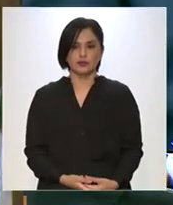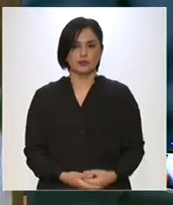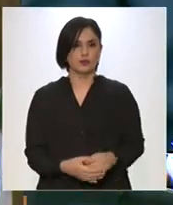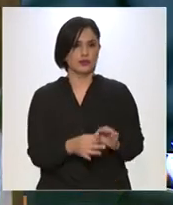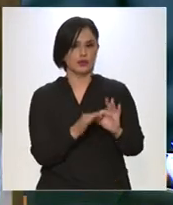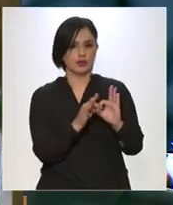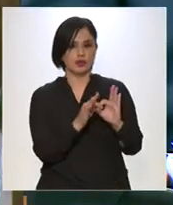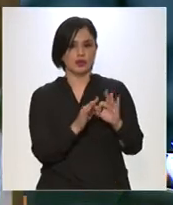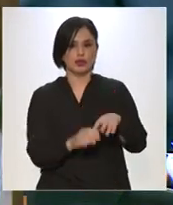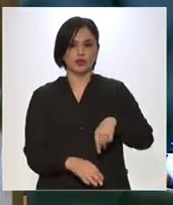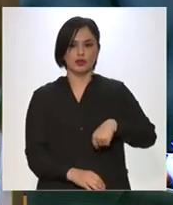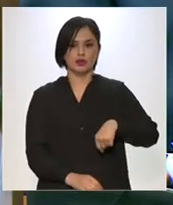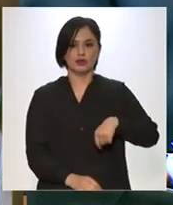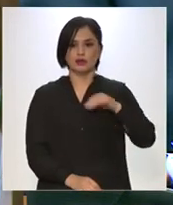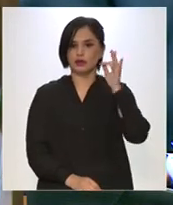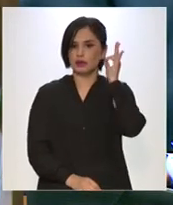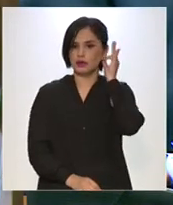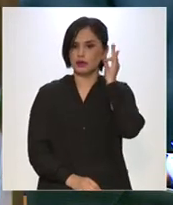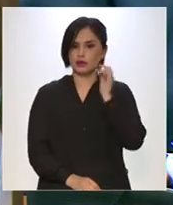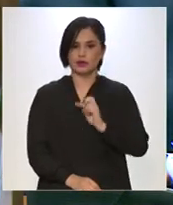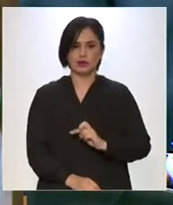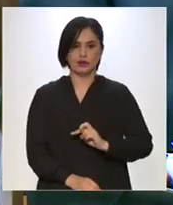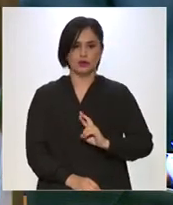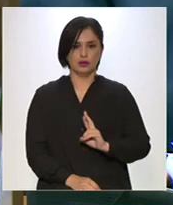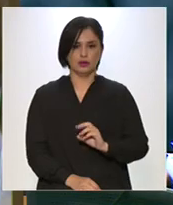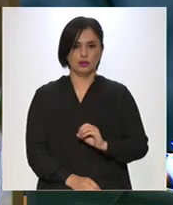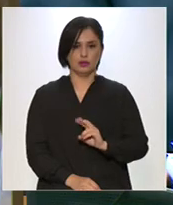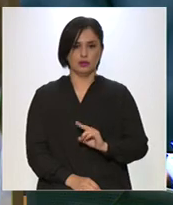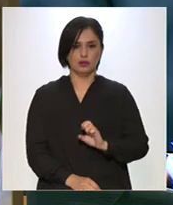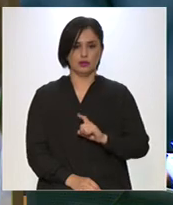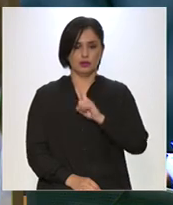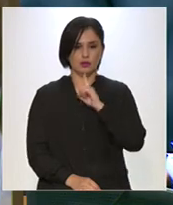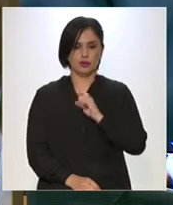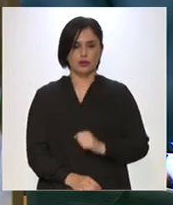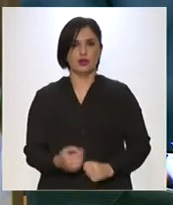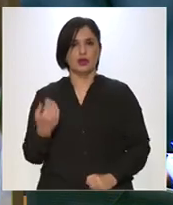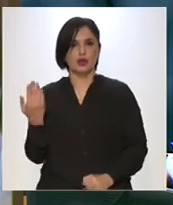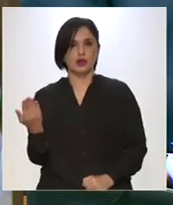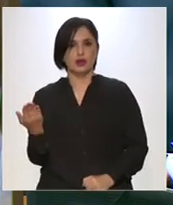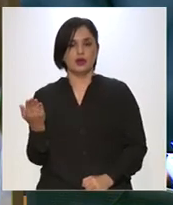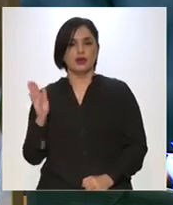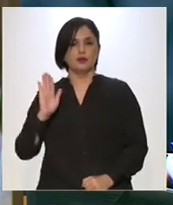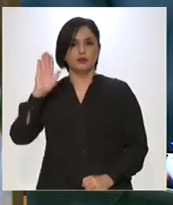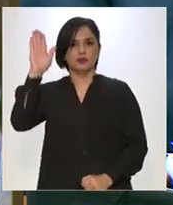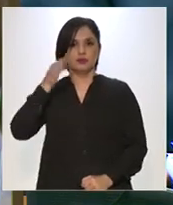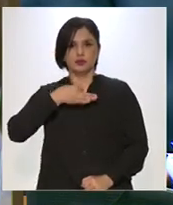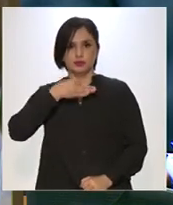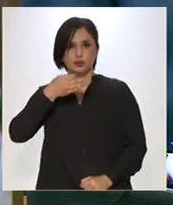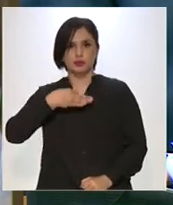Gracias, senadora Proboste. Has pedido la palabra el senador Kenneth Pugh y el senador Alvarado.